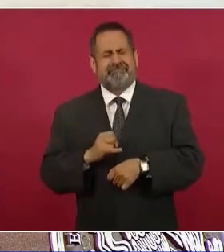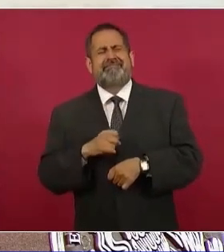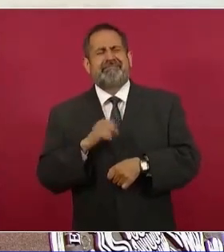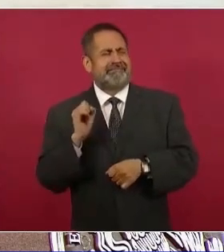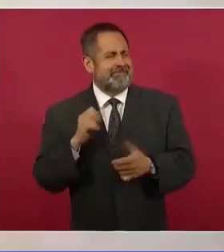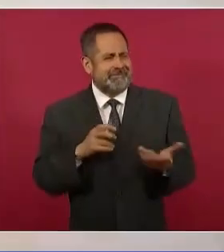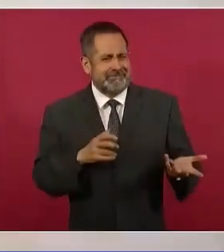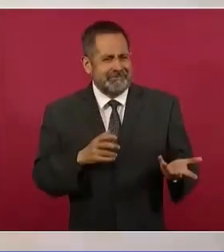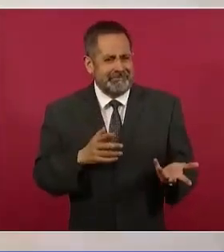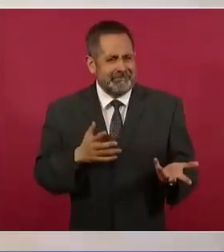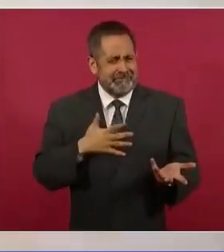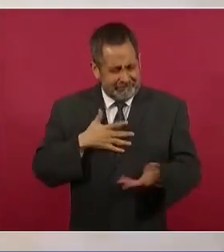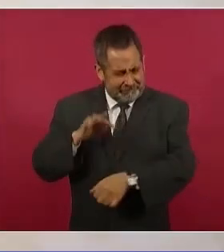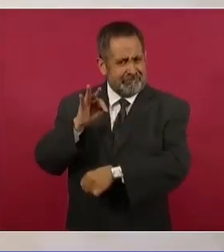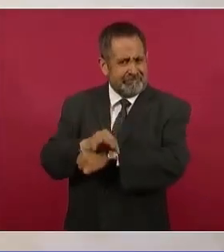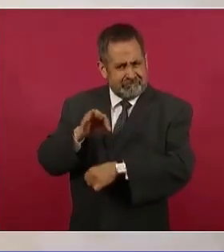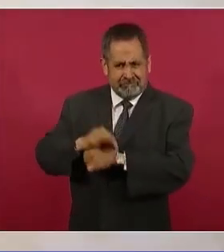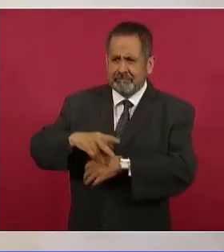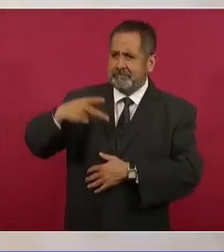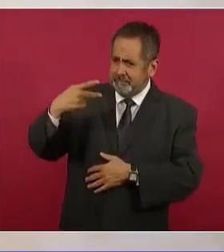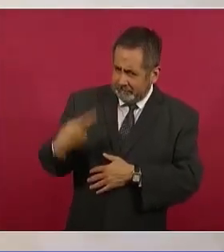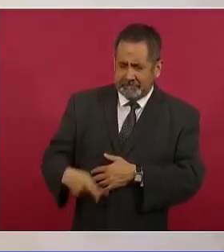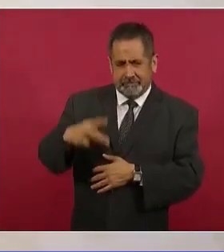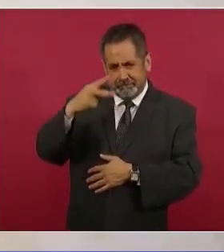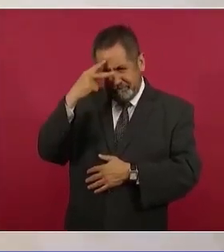¿Por qué no defender lo nuestro?